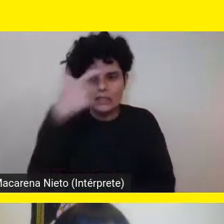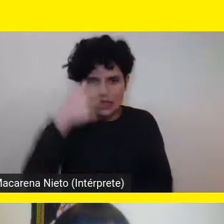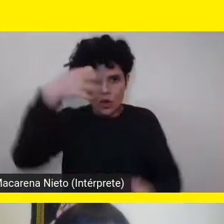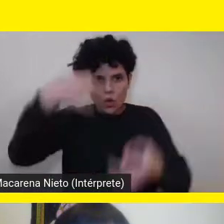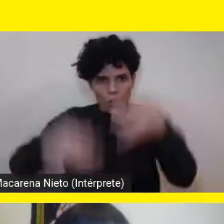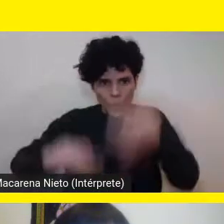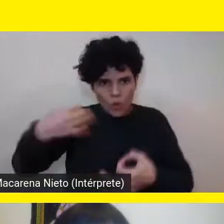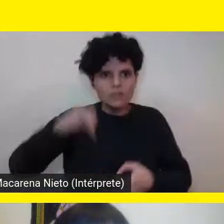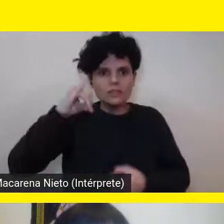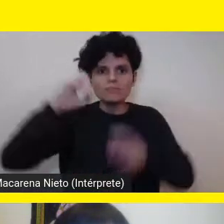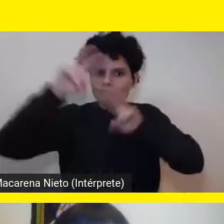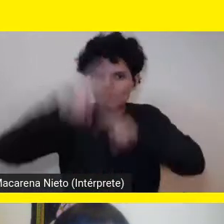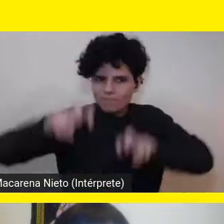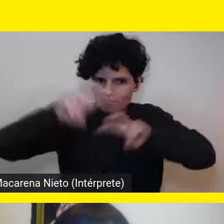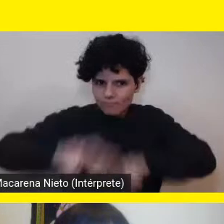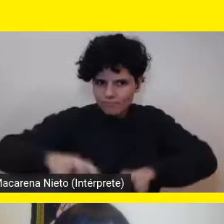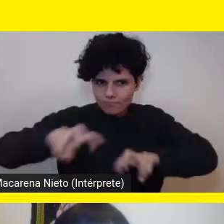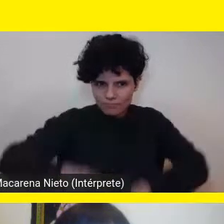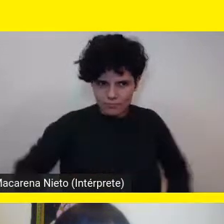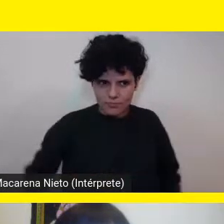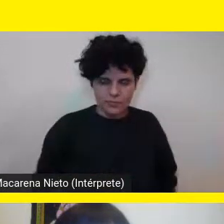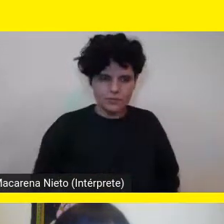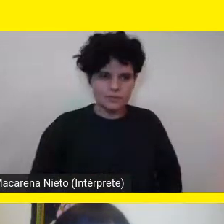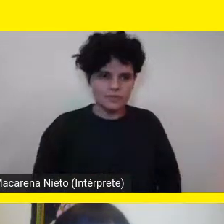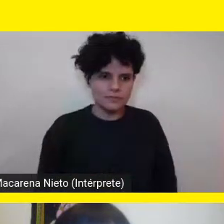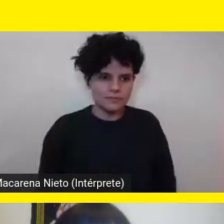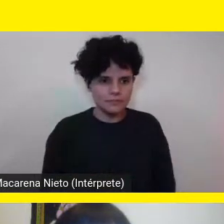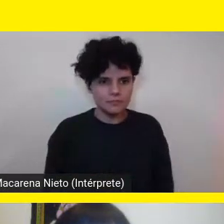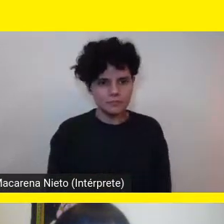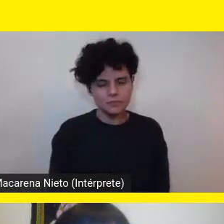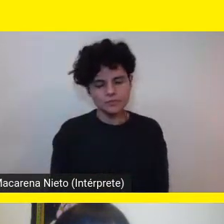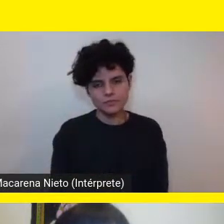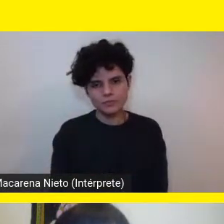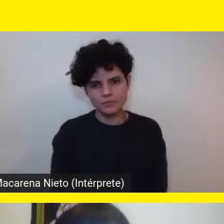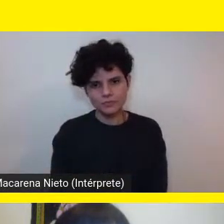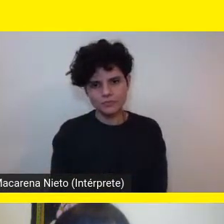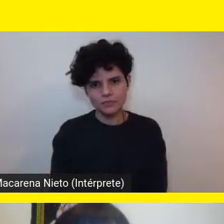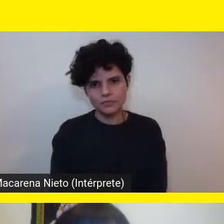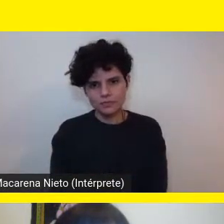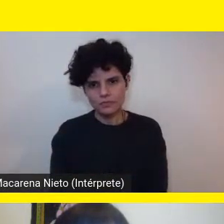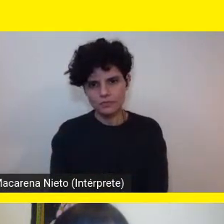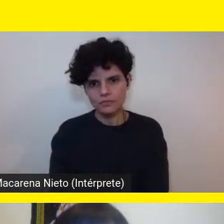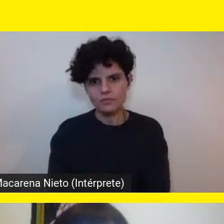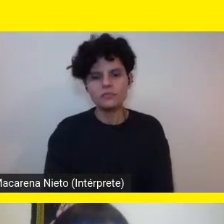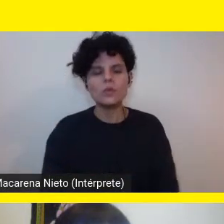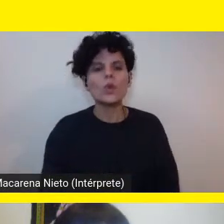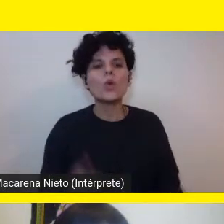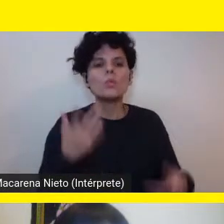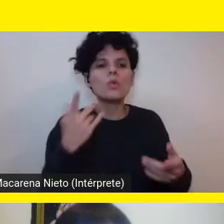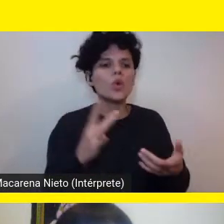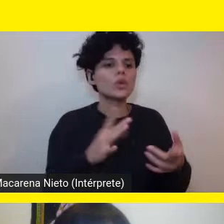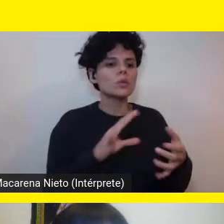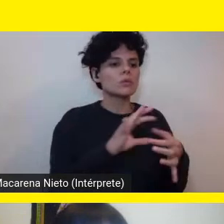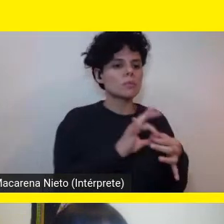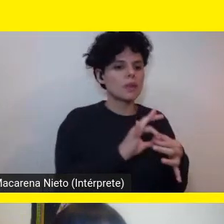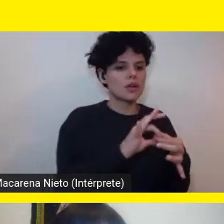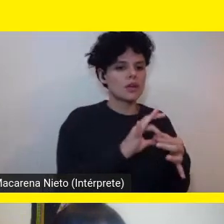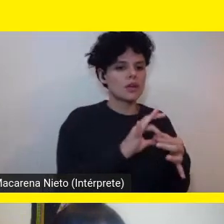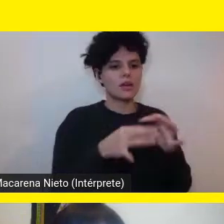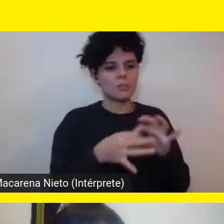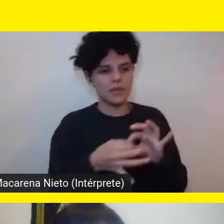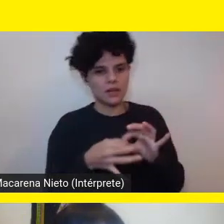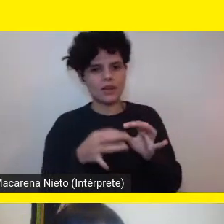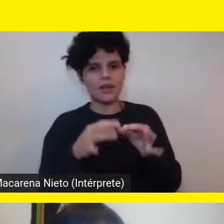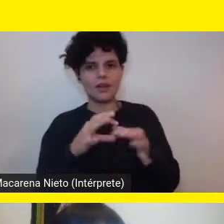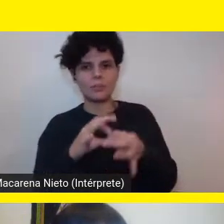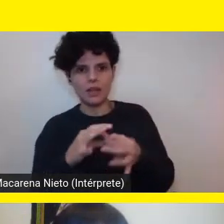es, en este caso en particular hubo muchas cosas que hicieron cosas a pesar de que las probabilidades eran